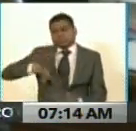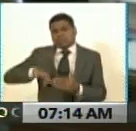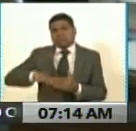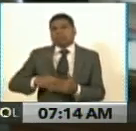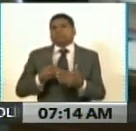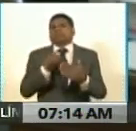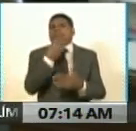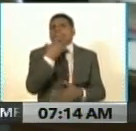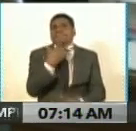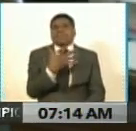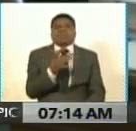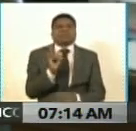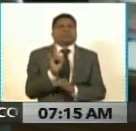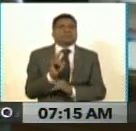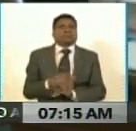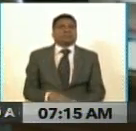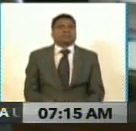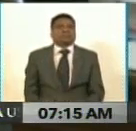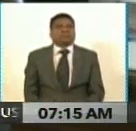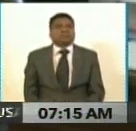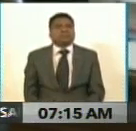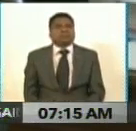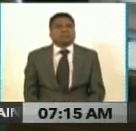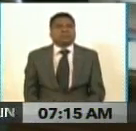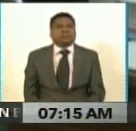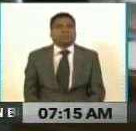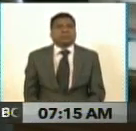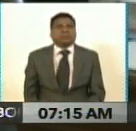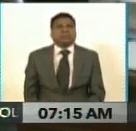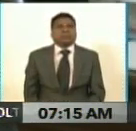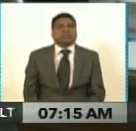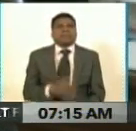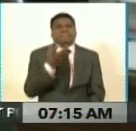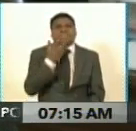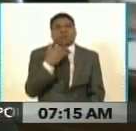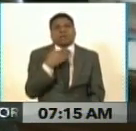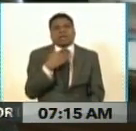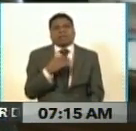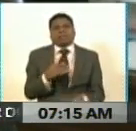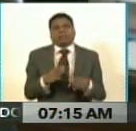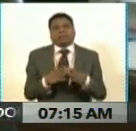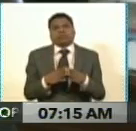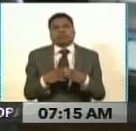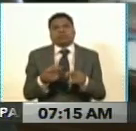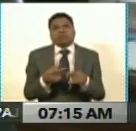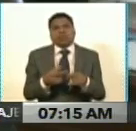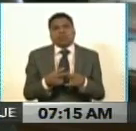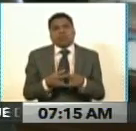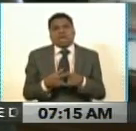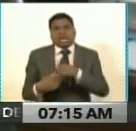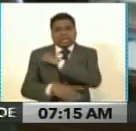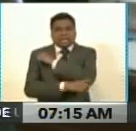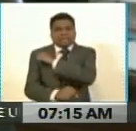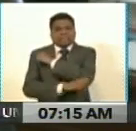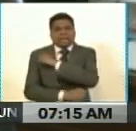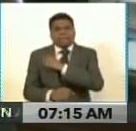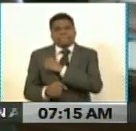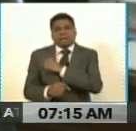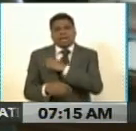y evite ser o caer en las trampas de la mafia que hay en frontera Colombo